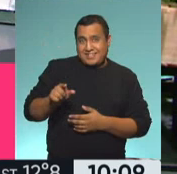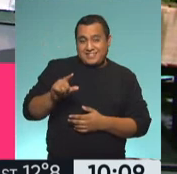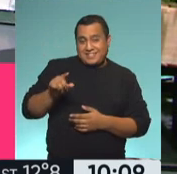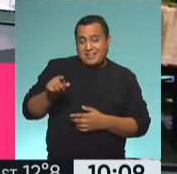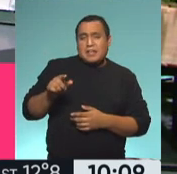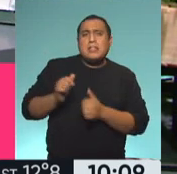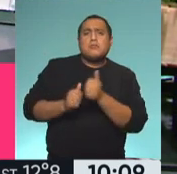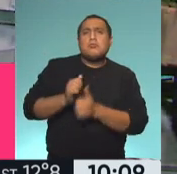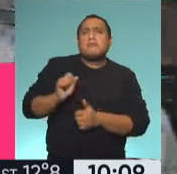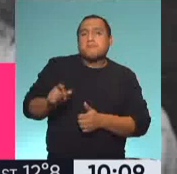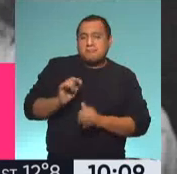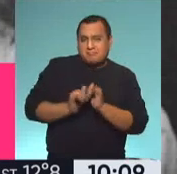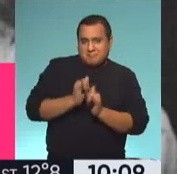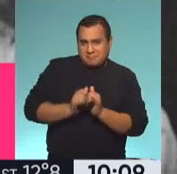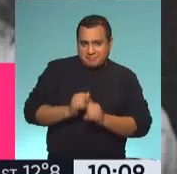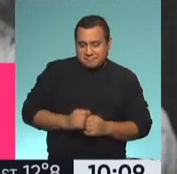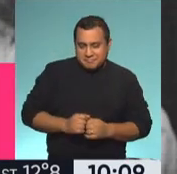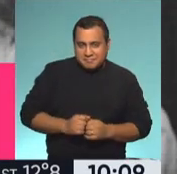Chaplin.